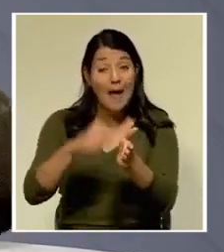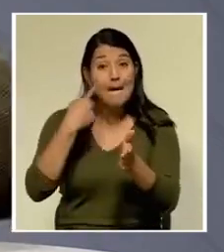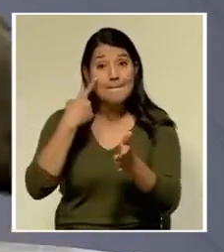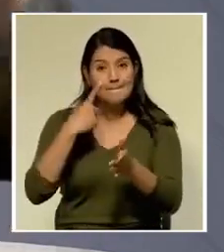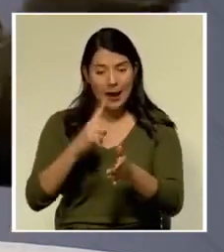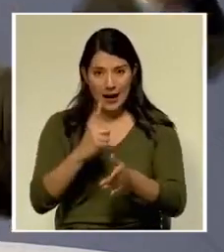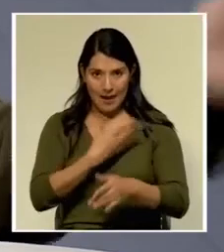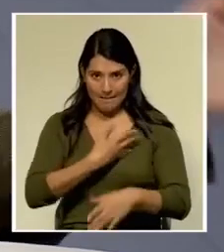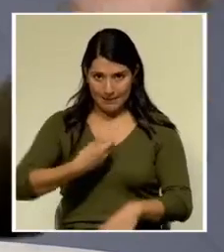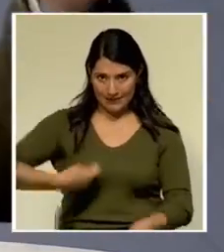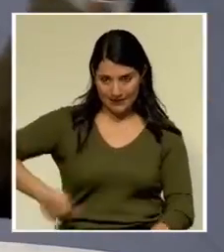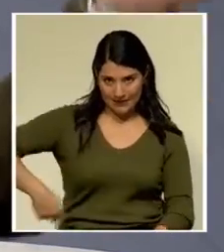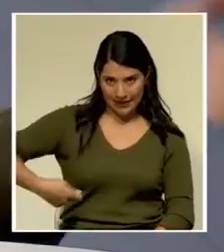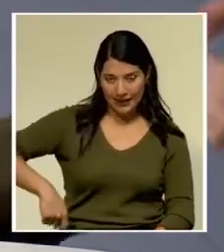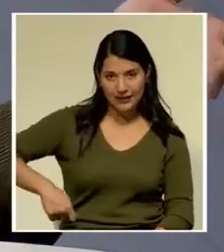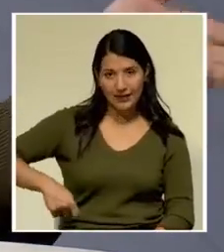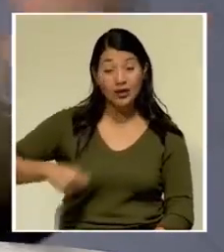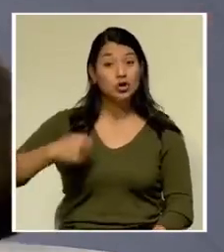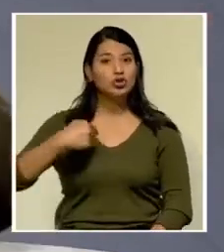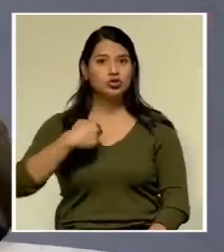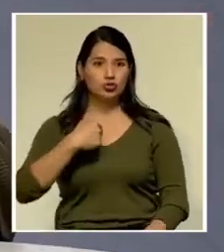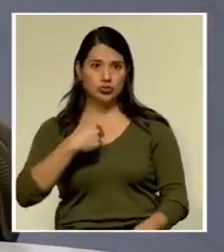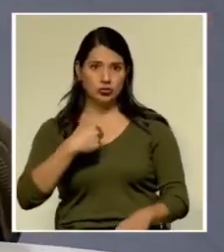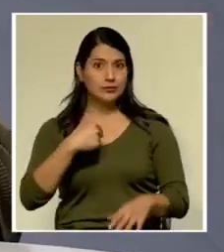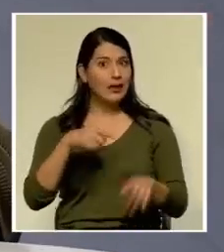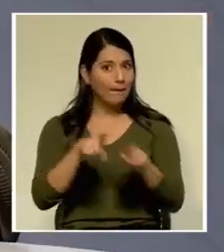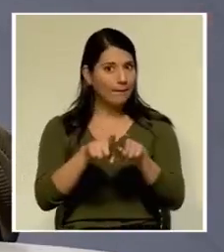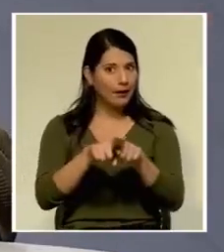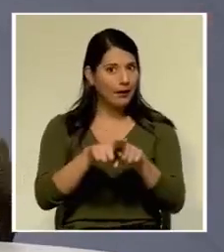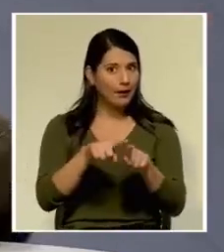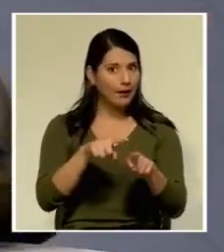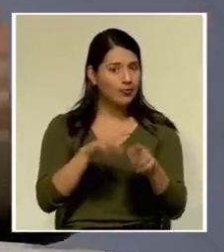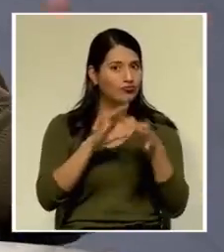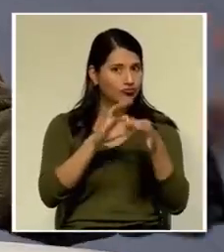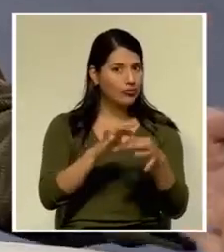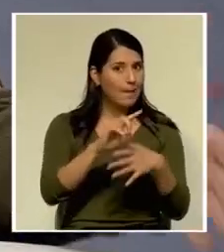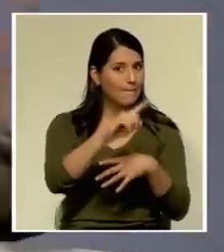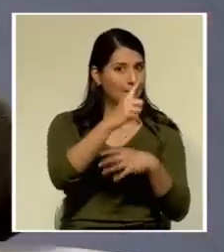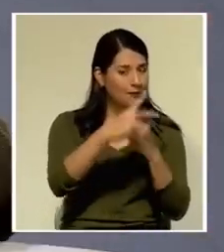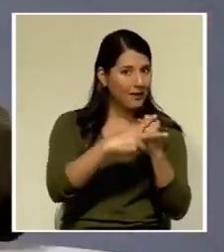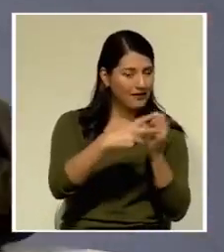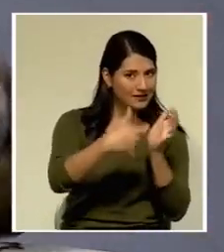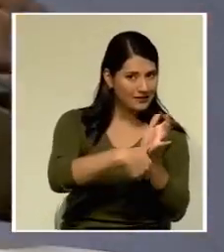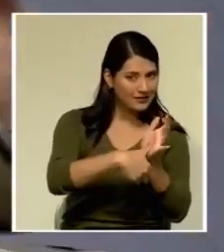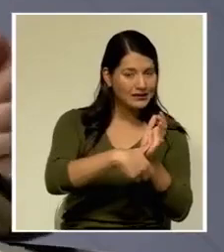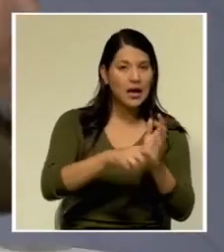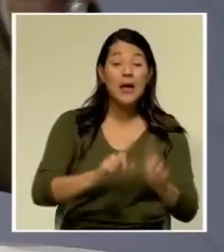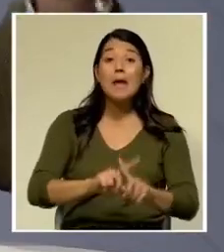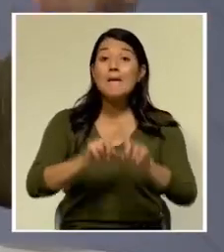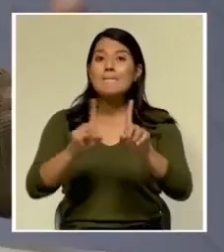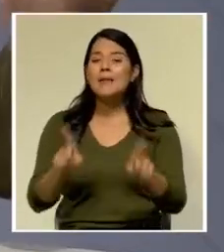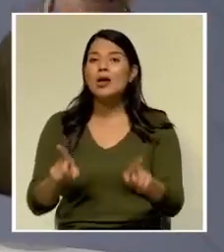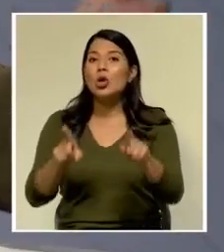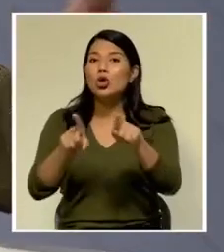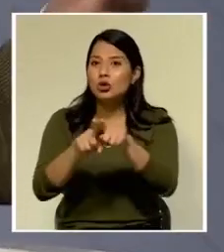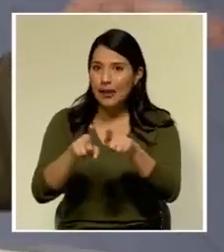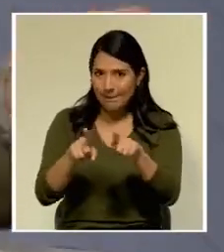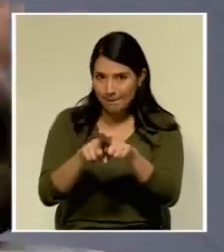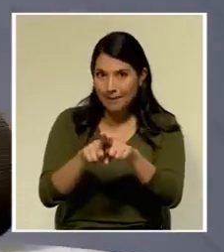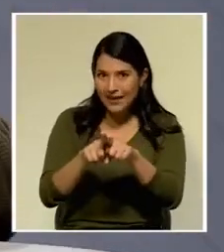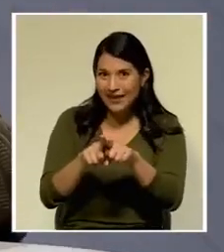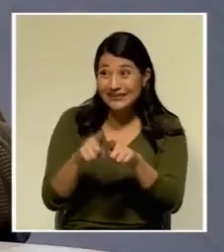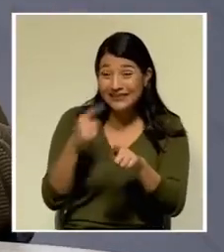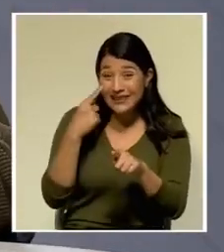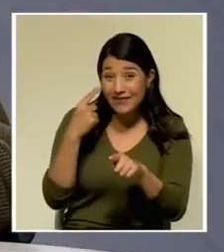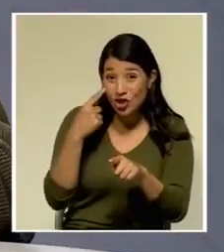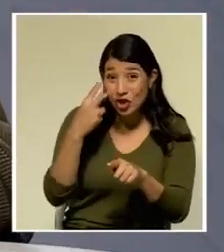presidencial, estoy hablando de la primera ronda también, sino también observable en, repito, al menos las 2 últimas